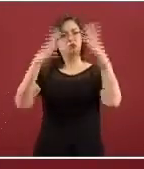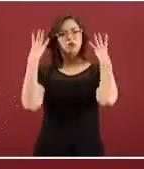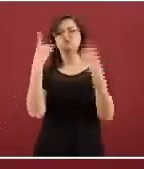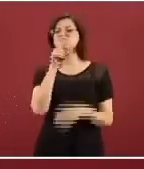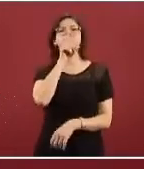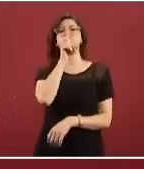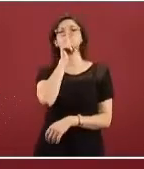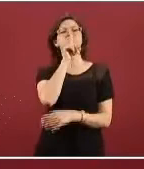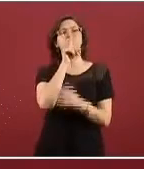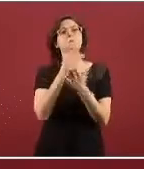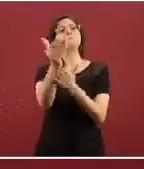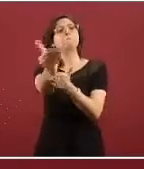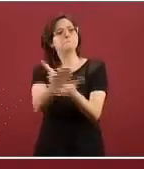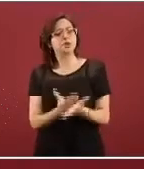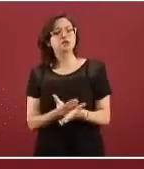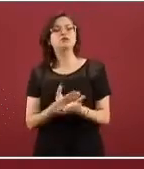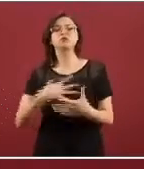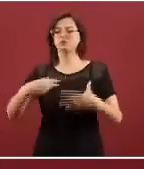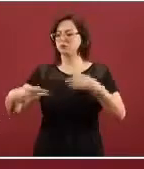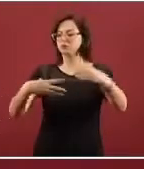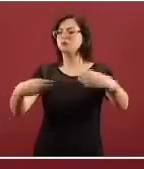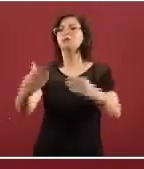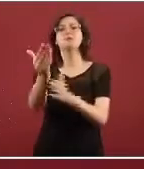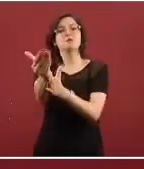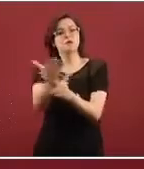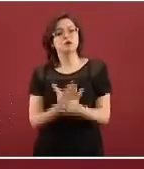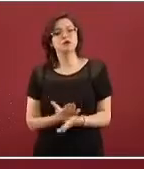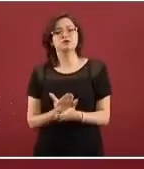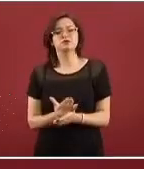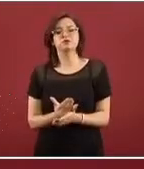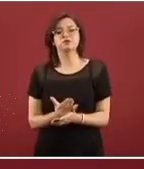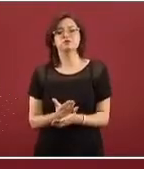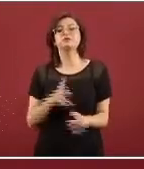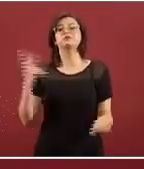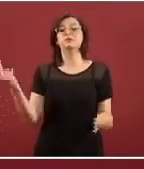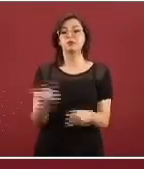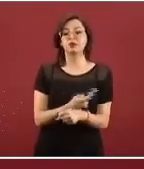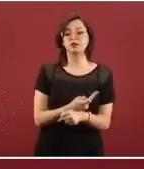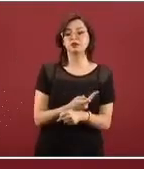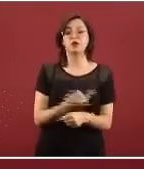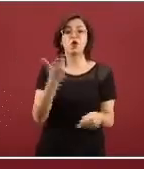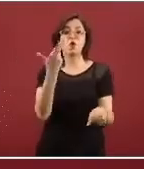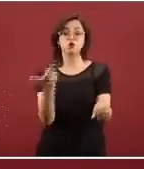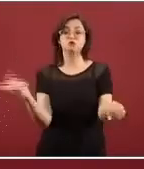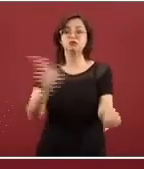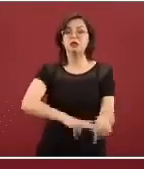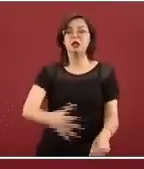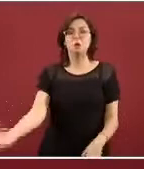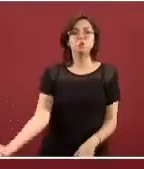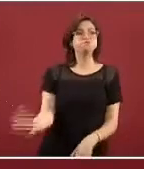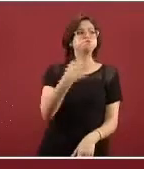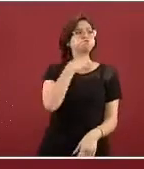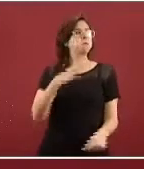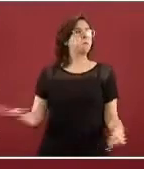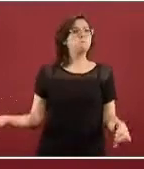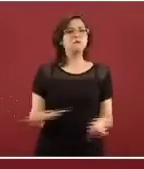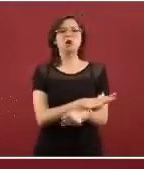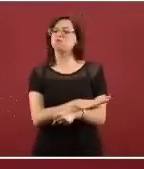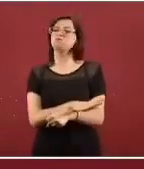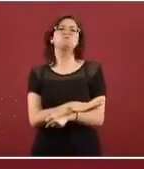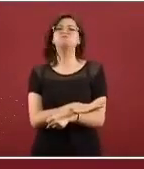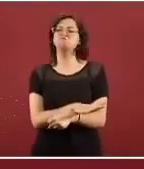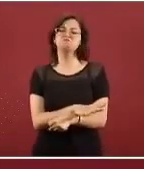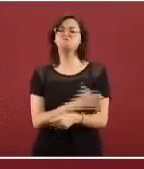transmisión, reducir el número de casos y por lo tanto tendremos menor riesgo de que se saturen los hospitales y